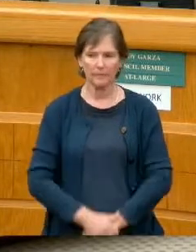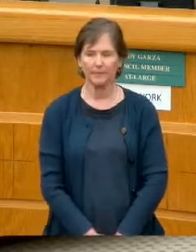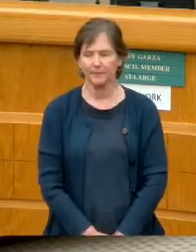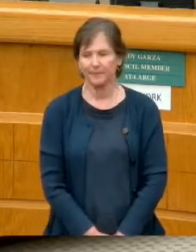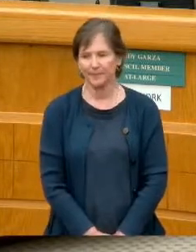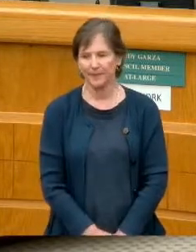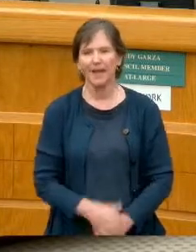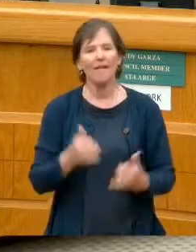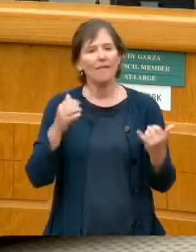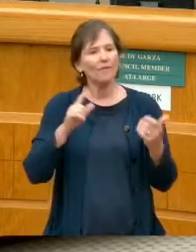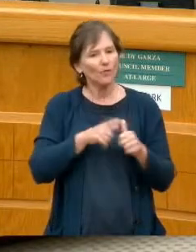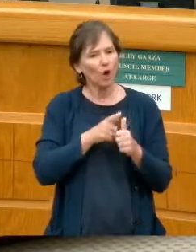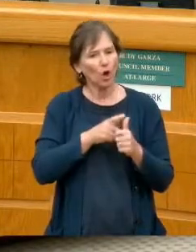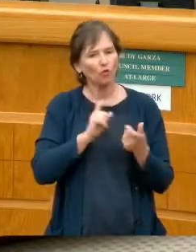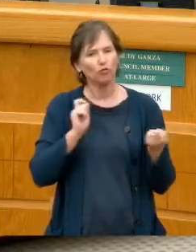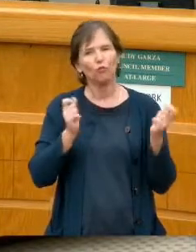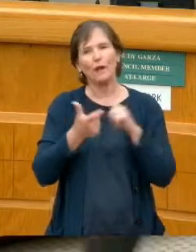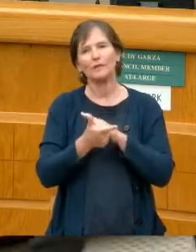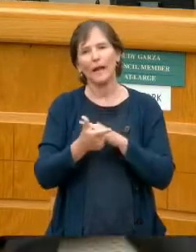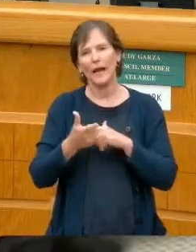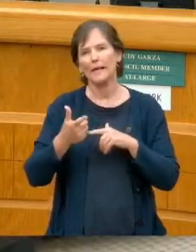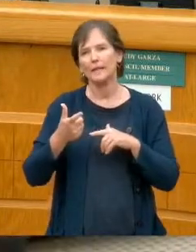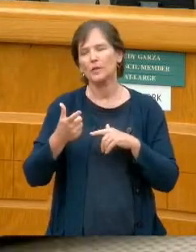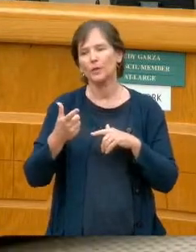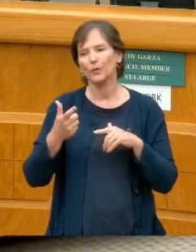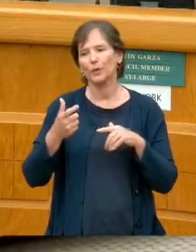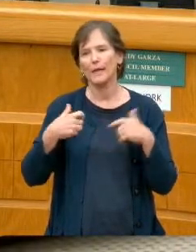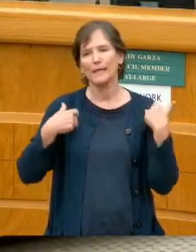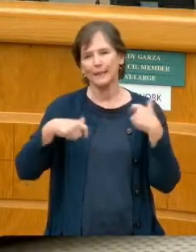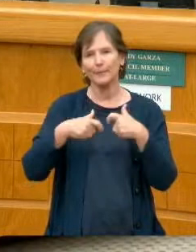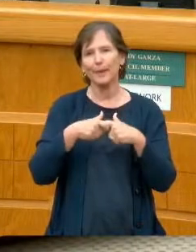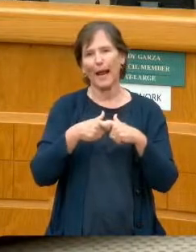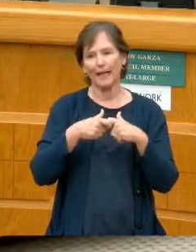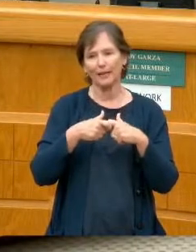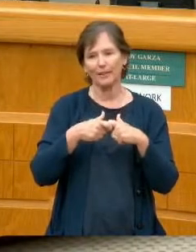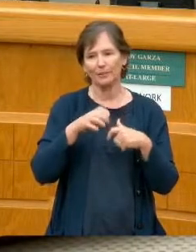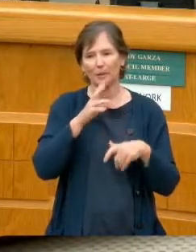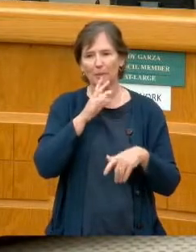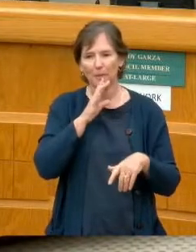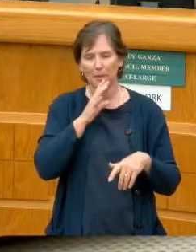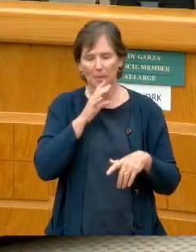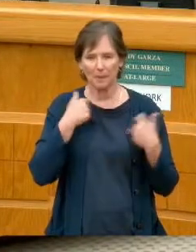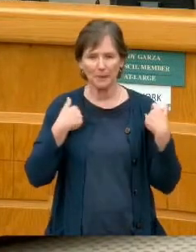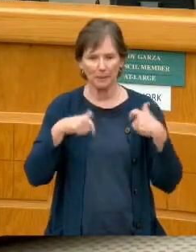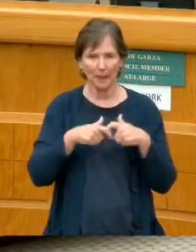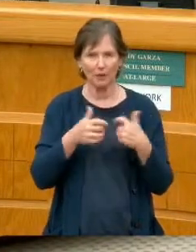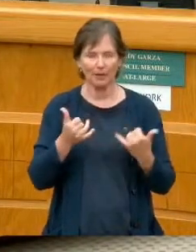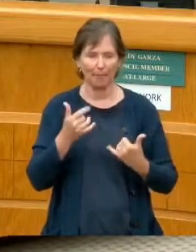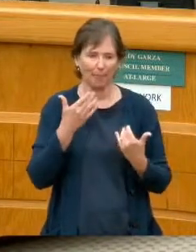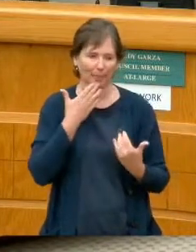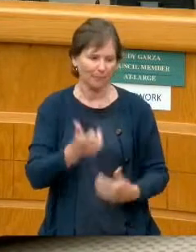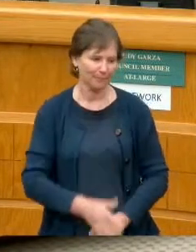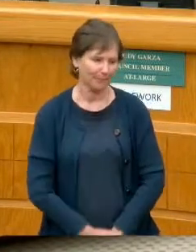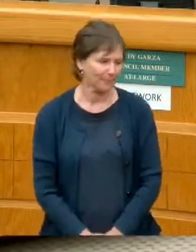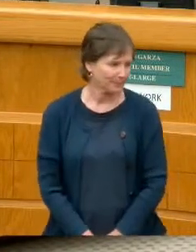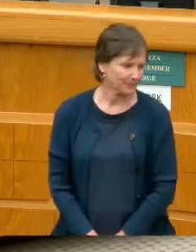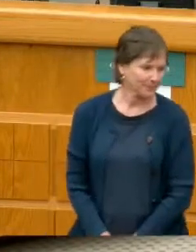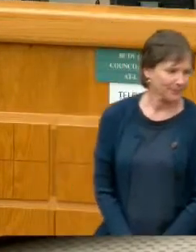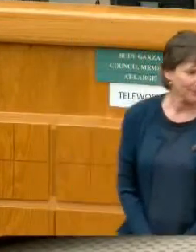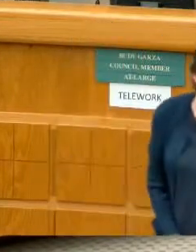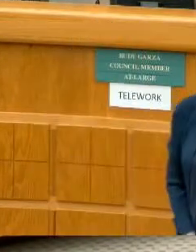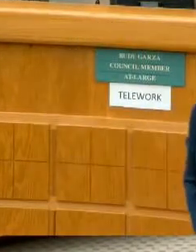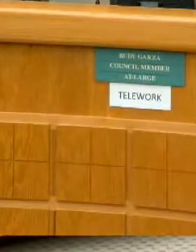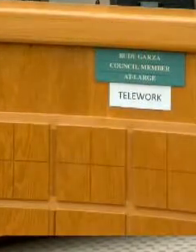En las últimas 24 horas se han reportado 21 casos por el coronavirus. En los últimos 7 días los casos positivos han disminuido, lo que